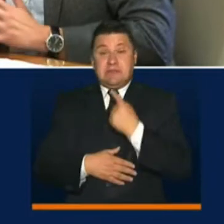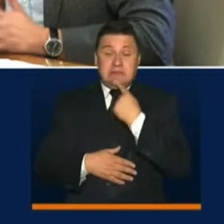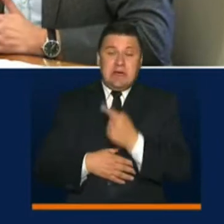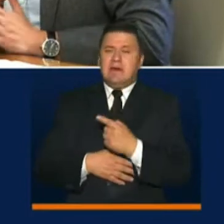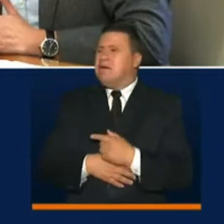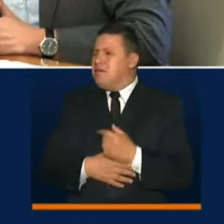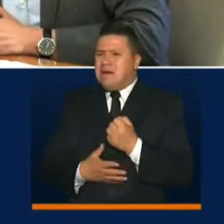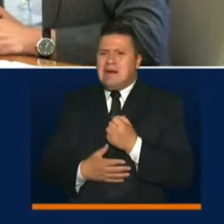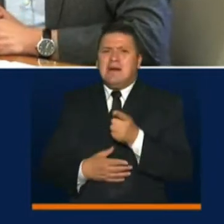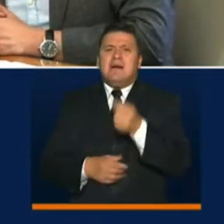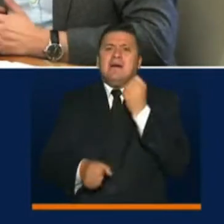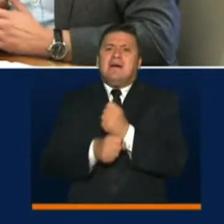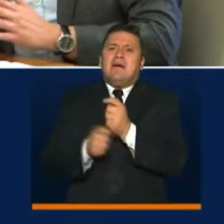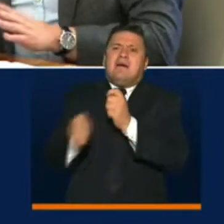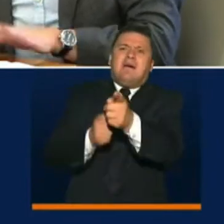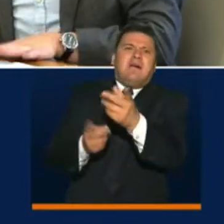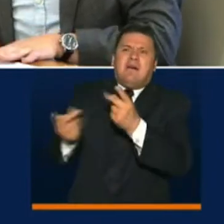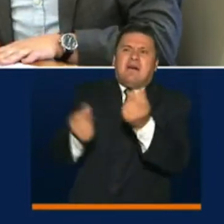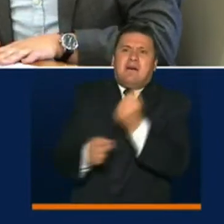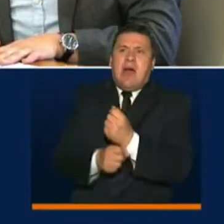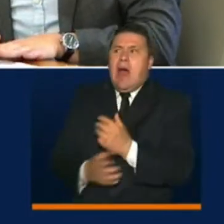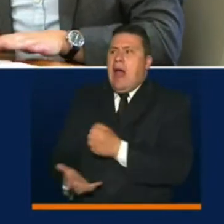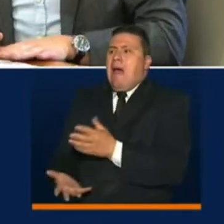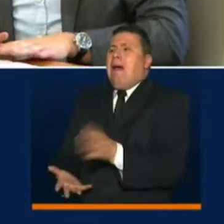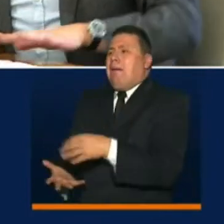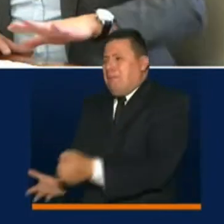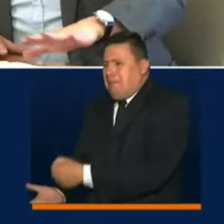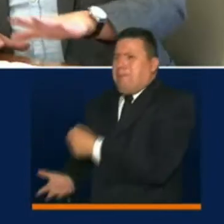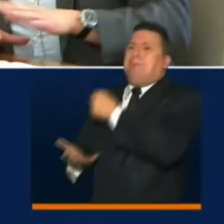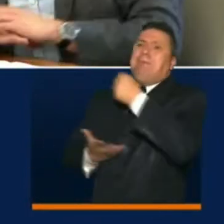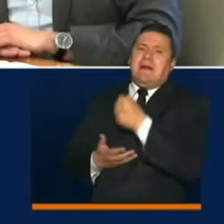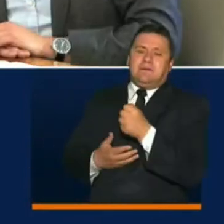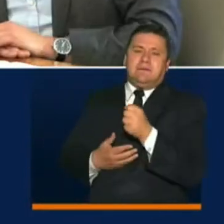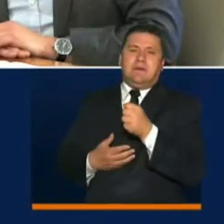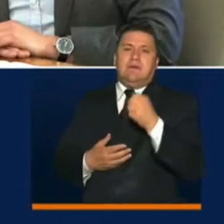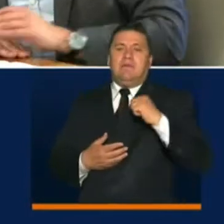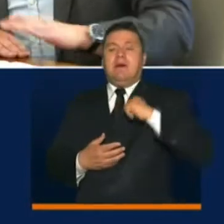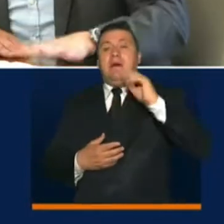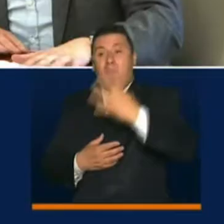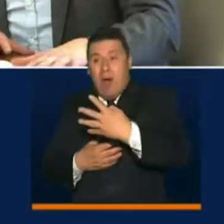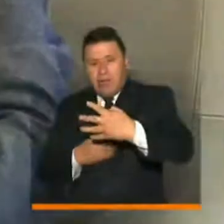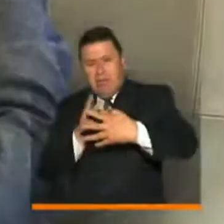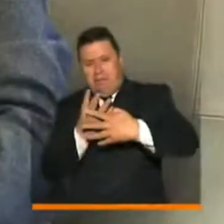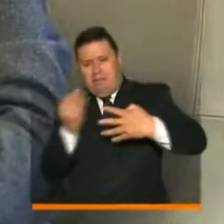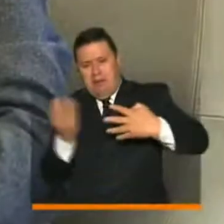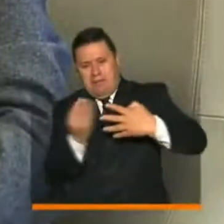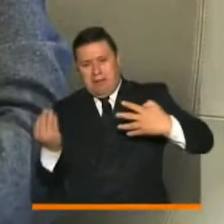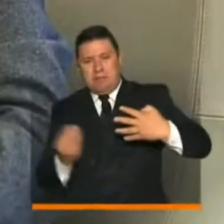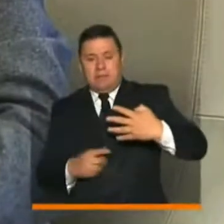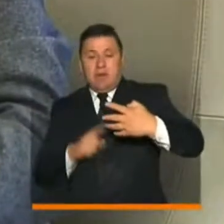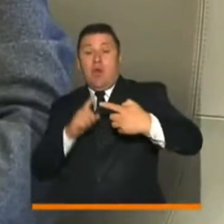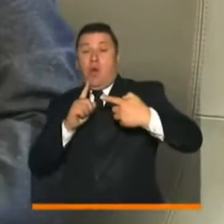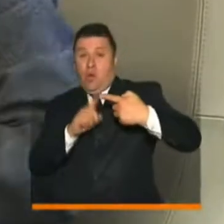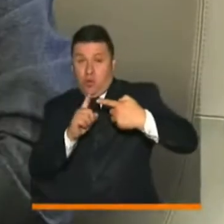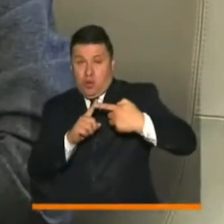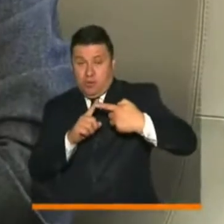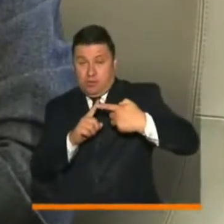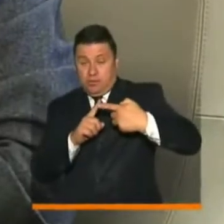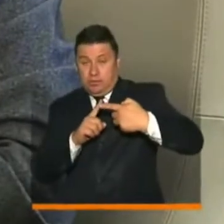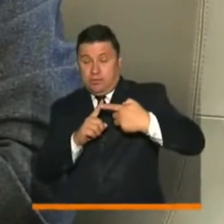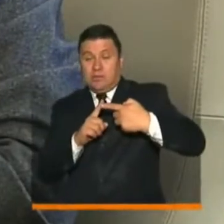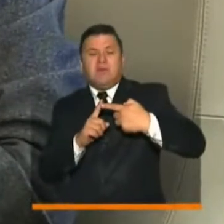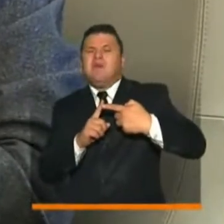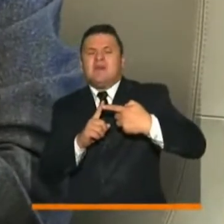es proteger el empleo, y para proteger el empleo hemos tomado cuatro tipos de medidas. Una que tiene que